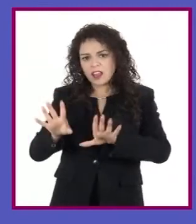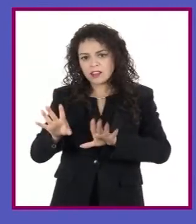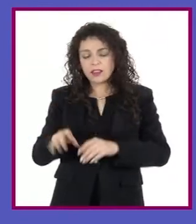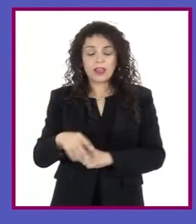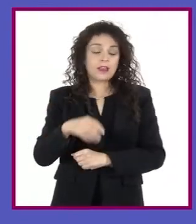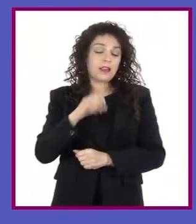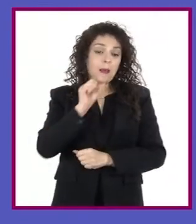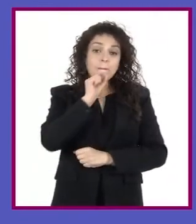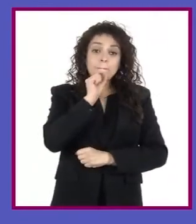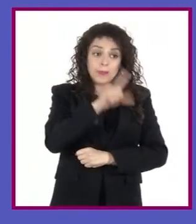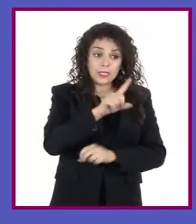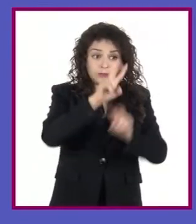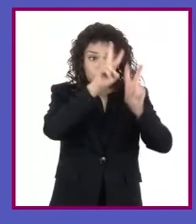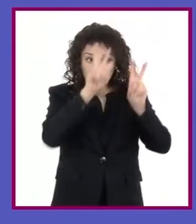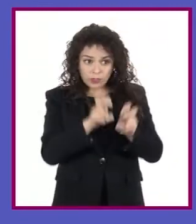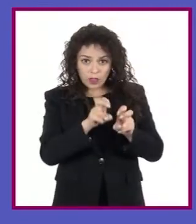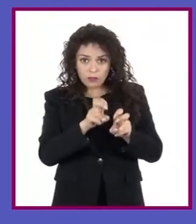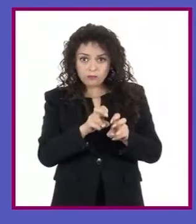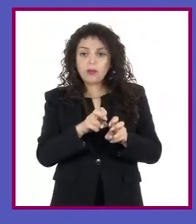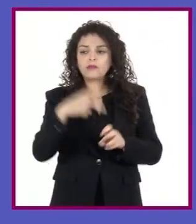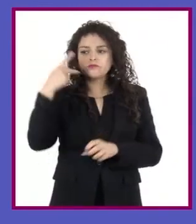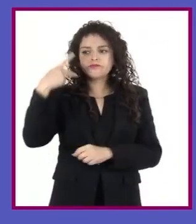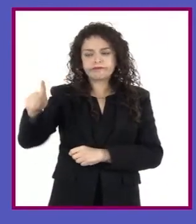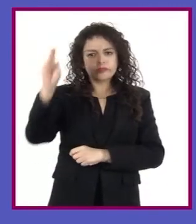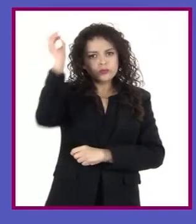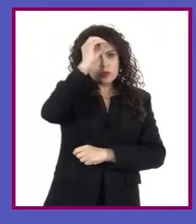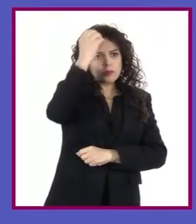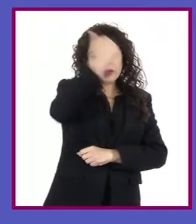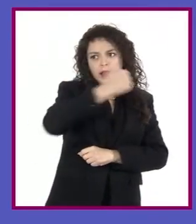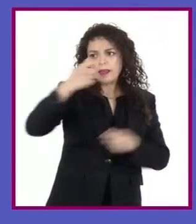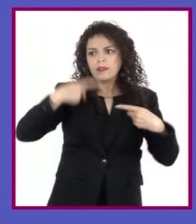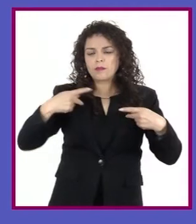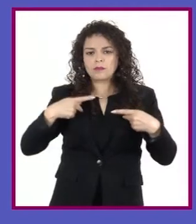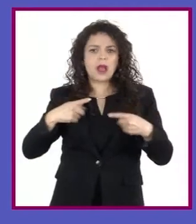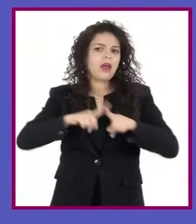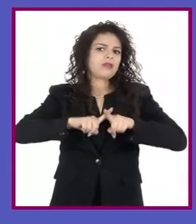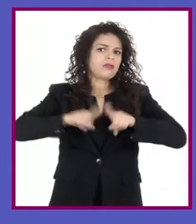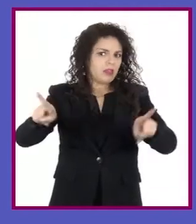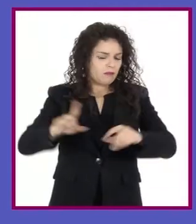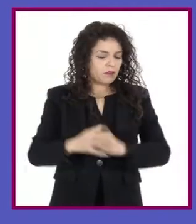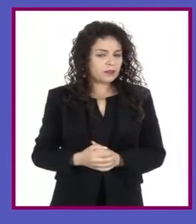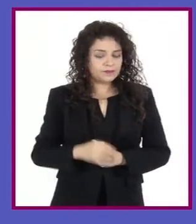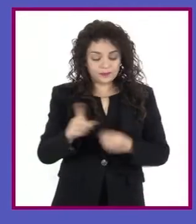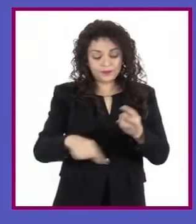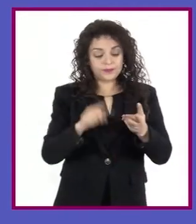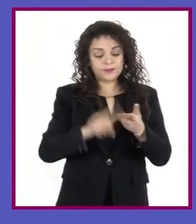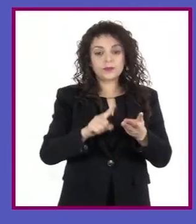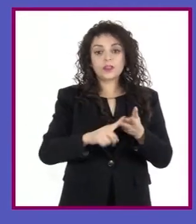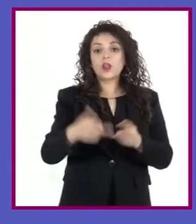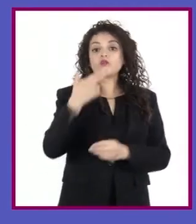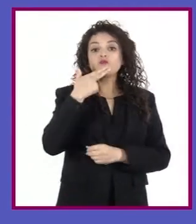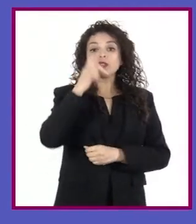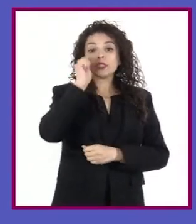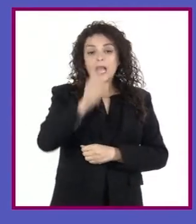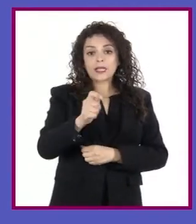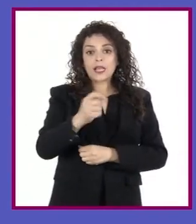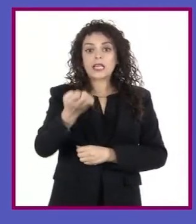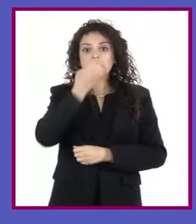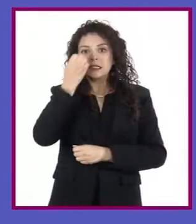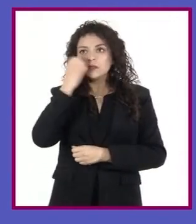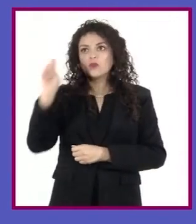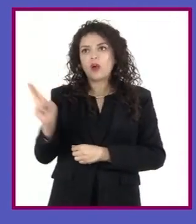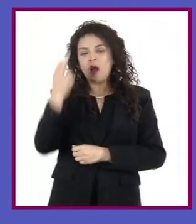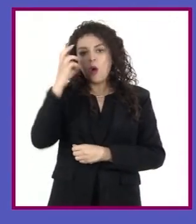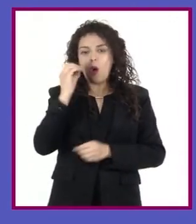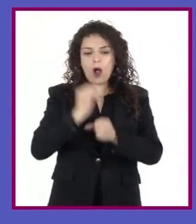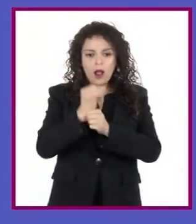hablen del mismo tema, tengan sus propias posturas. 3. Utiliza textos académicos o de investigación